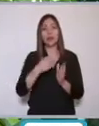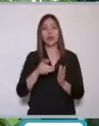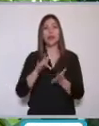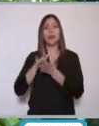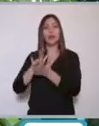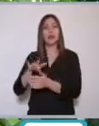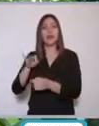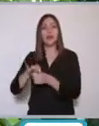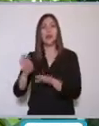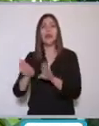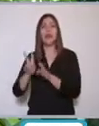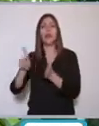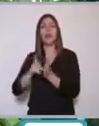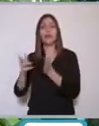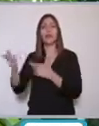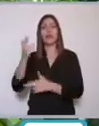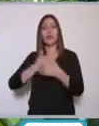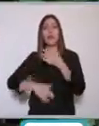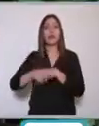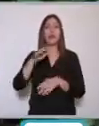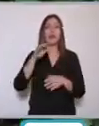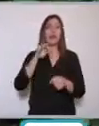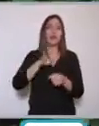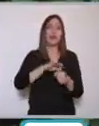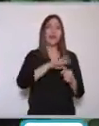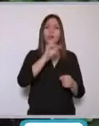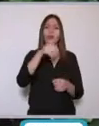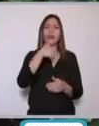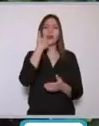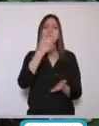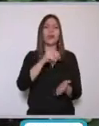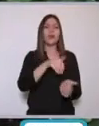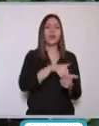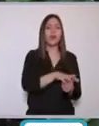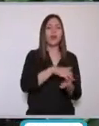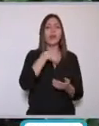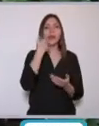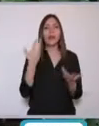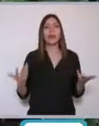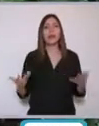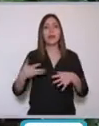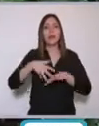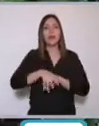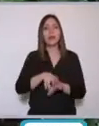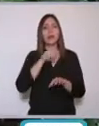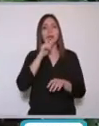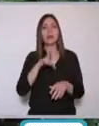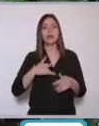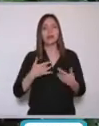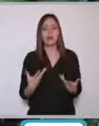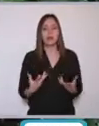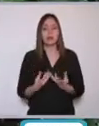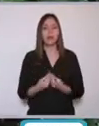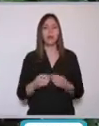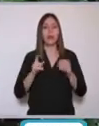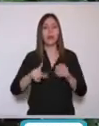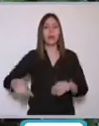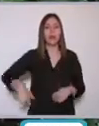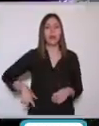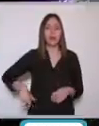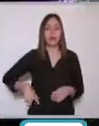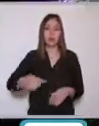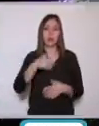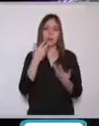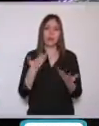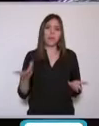a que voten por los partidos tradicionales, que no queden fuera y sobre todo que se sientan parte de este gobierno. Eso es algo muy importante, que se sientan incluidas.